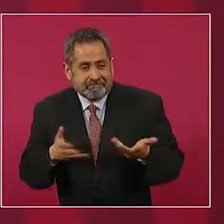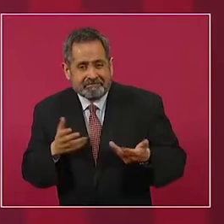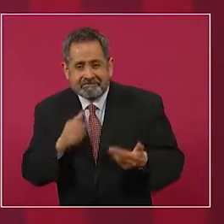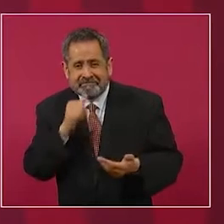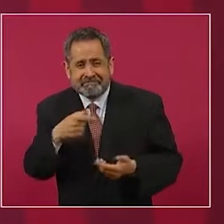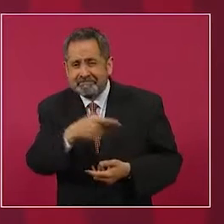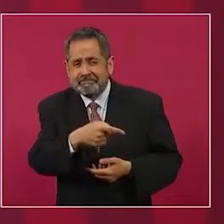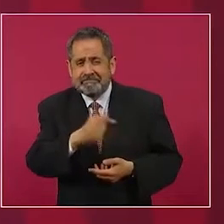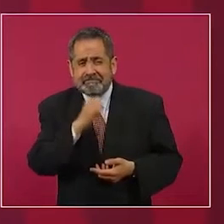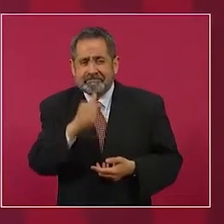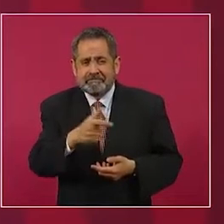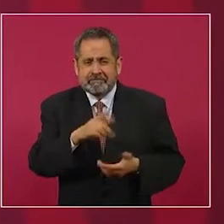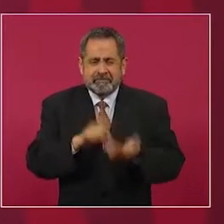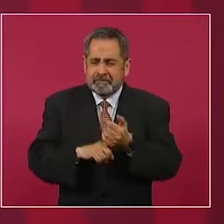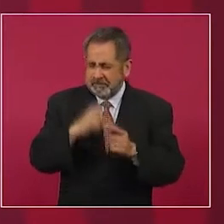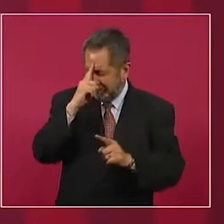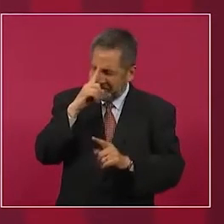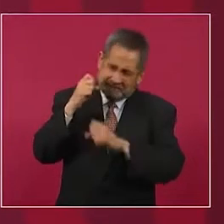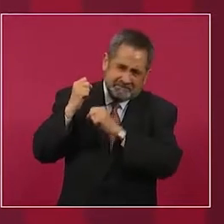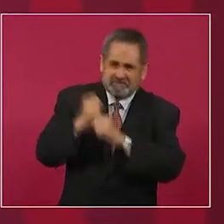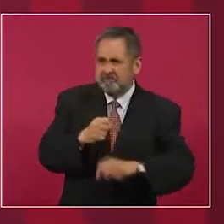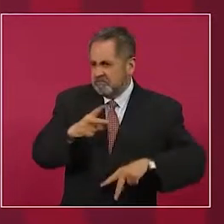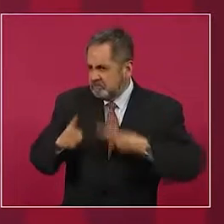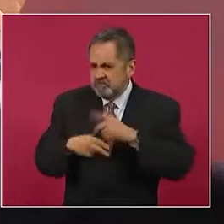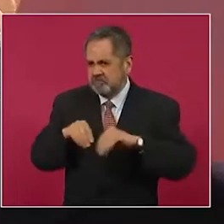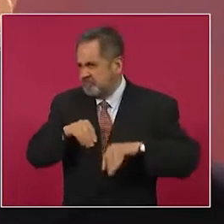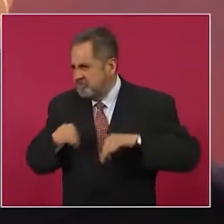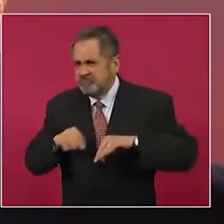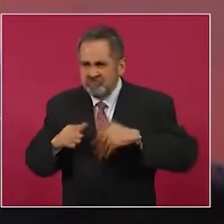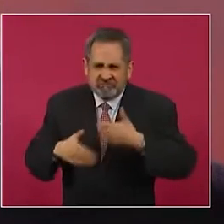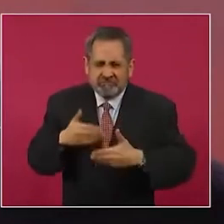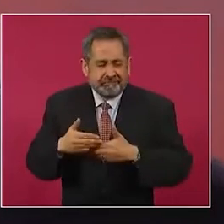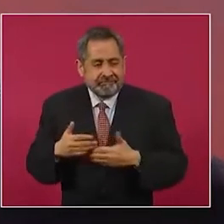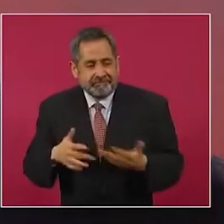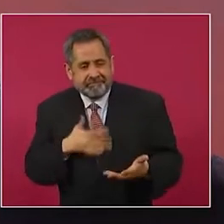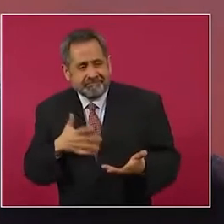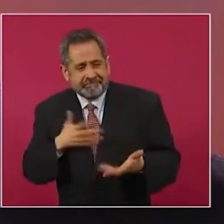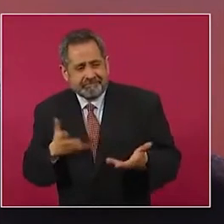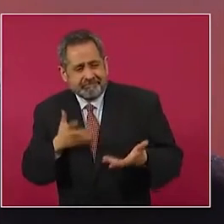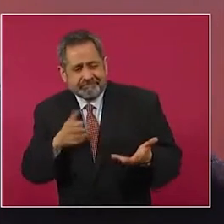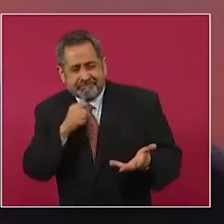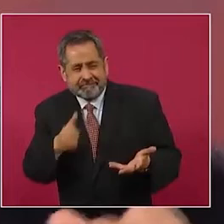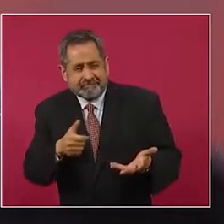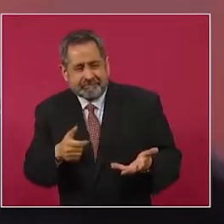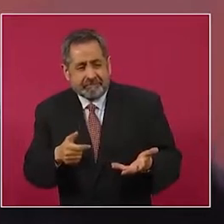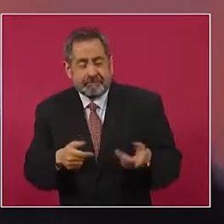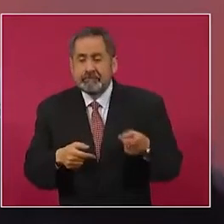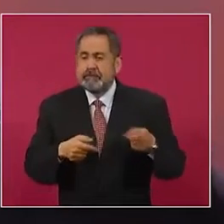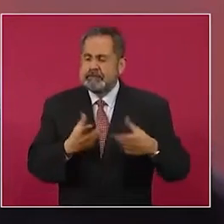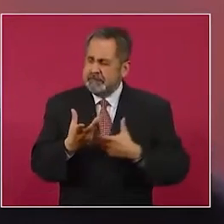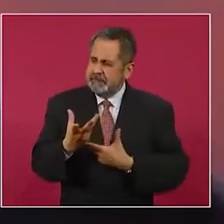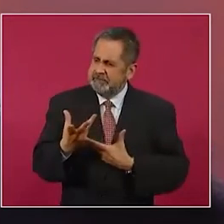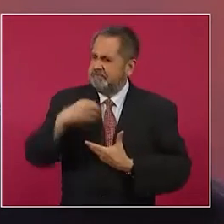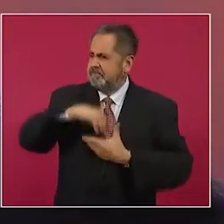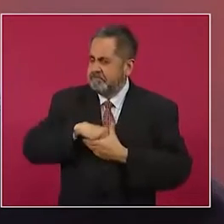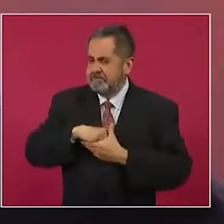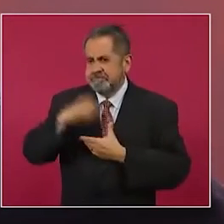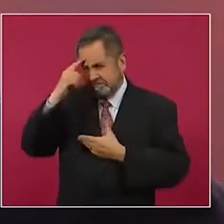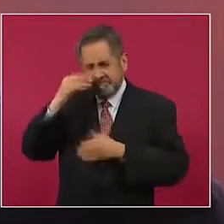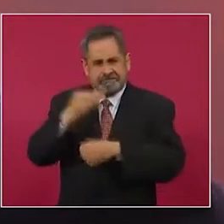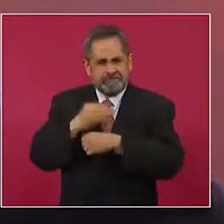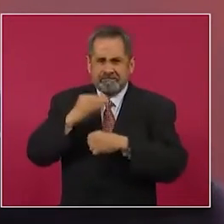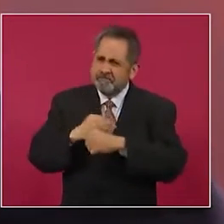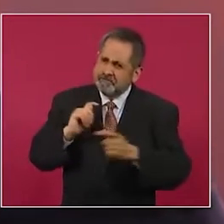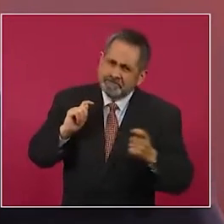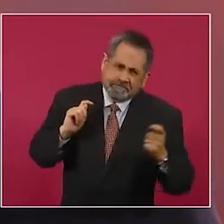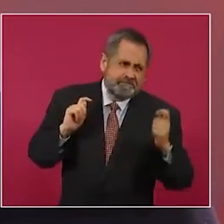no tiene las convicciones suficientes, no internaliza de que estamos